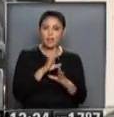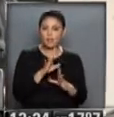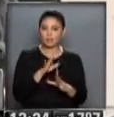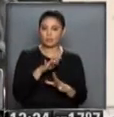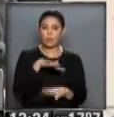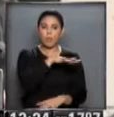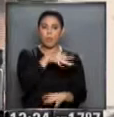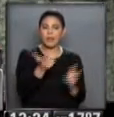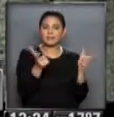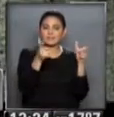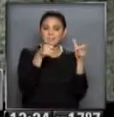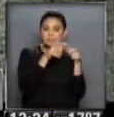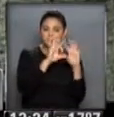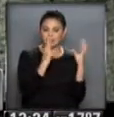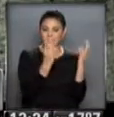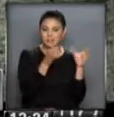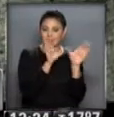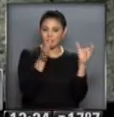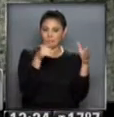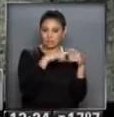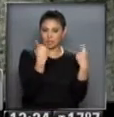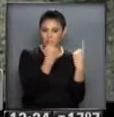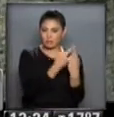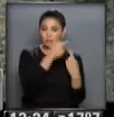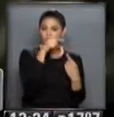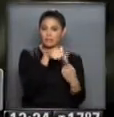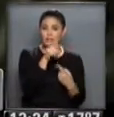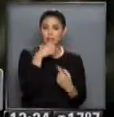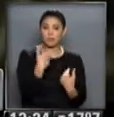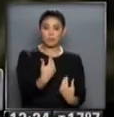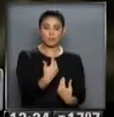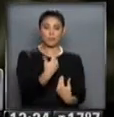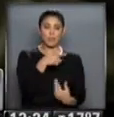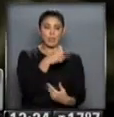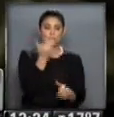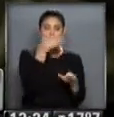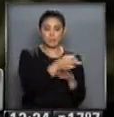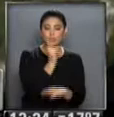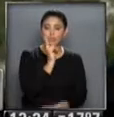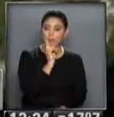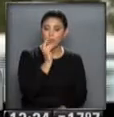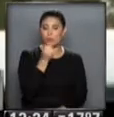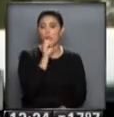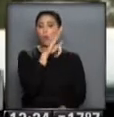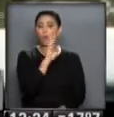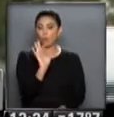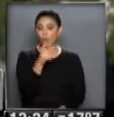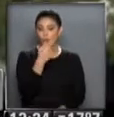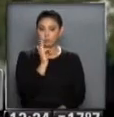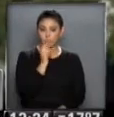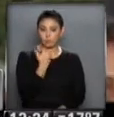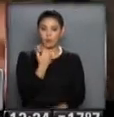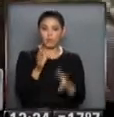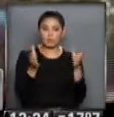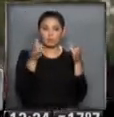los espacios cerrados, en donde se permite, ¿no?, como los clubes de fumadores, de tener humo,